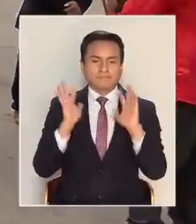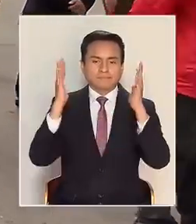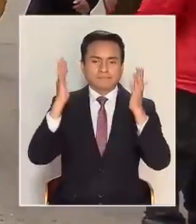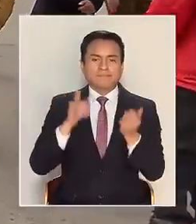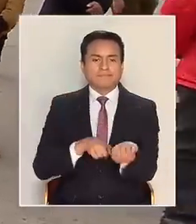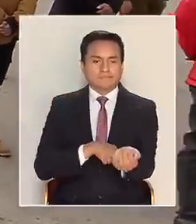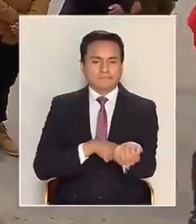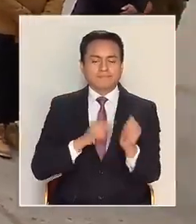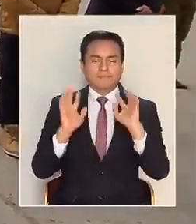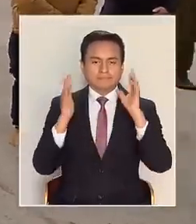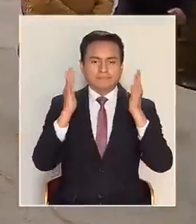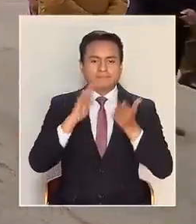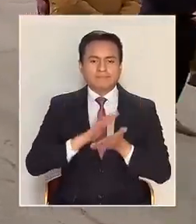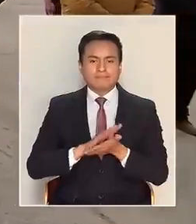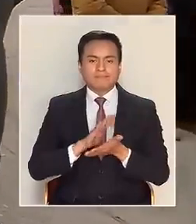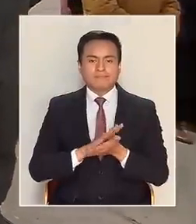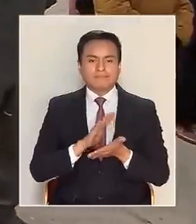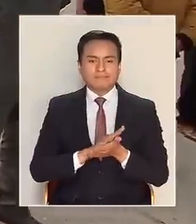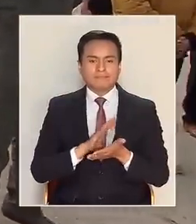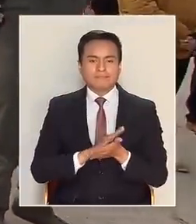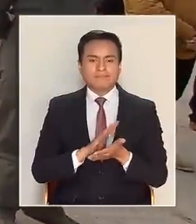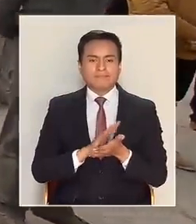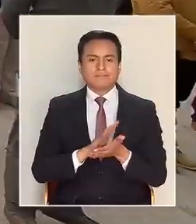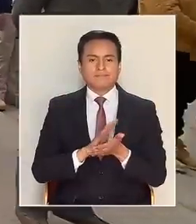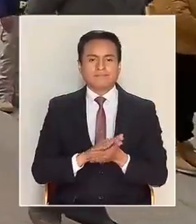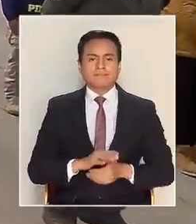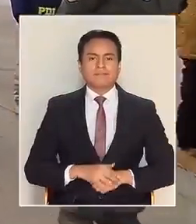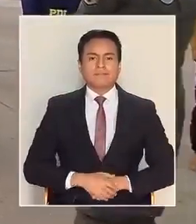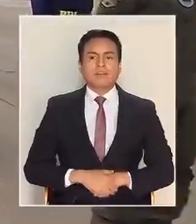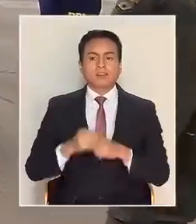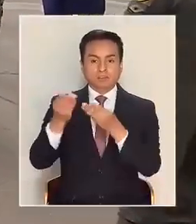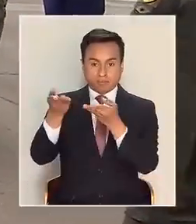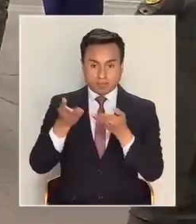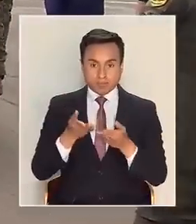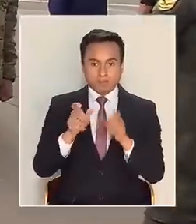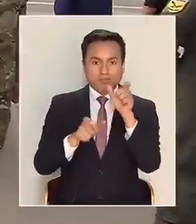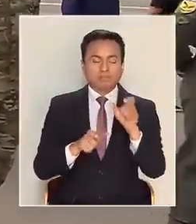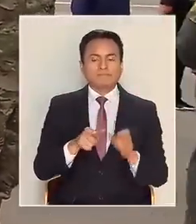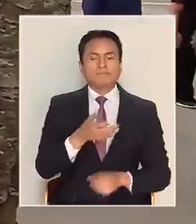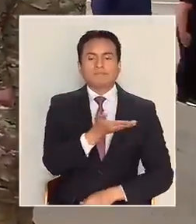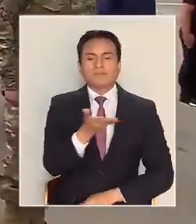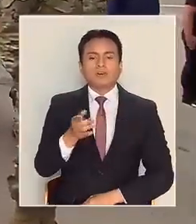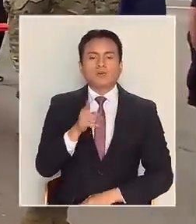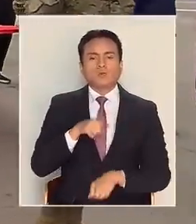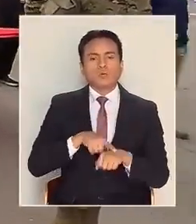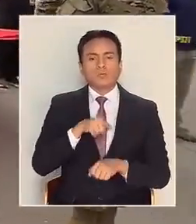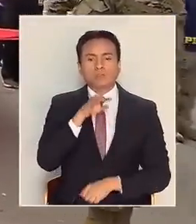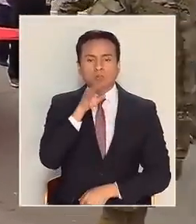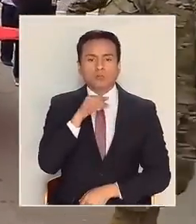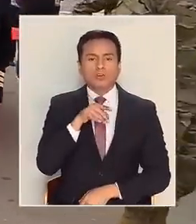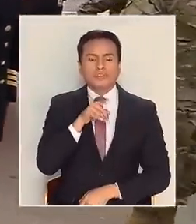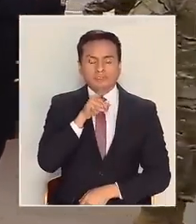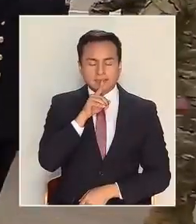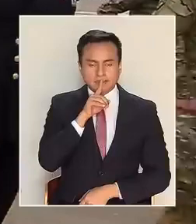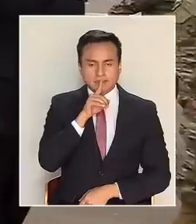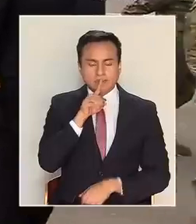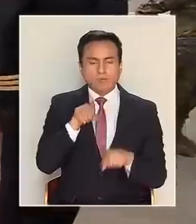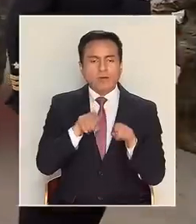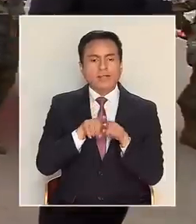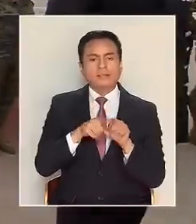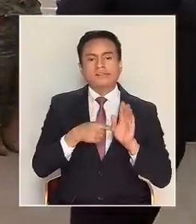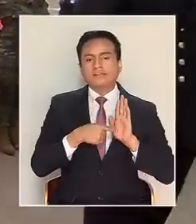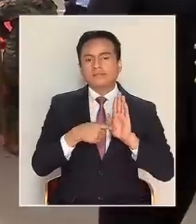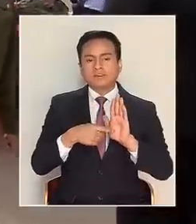Los invitamos a guardar un minuto de silencio que